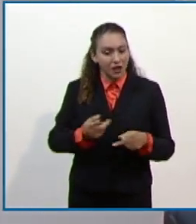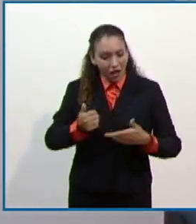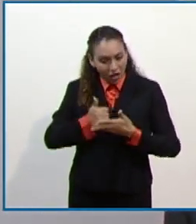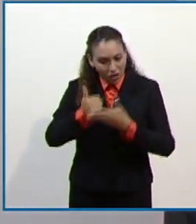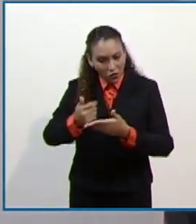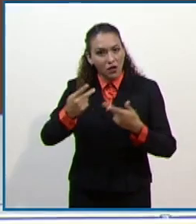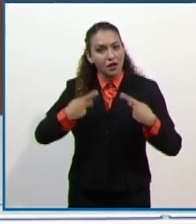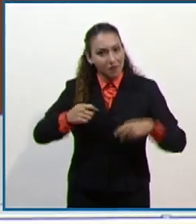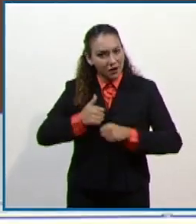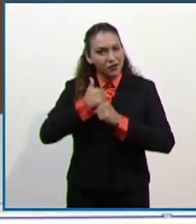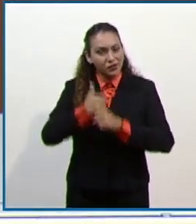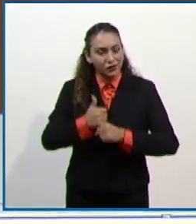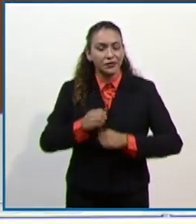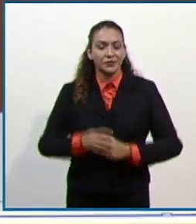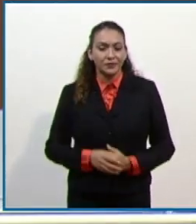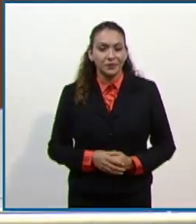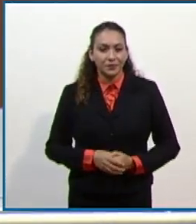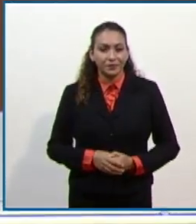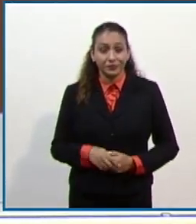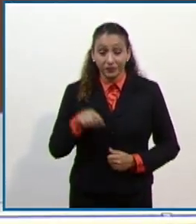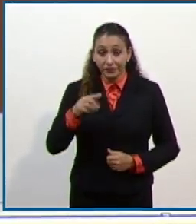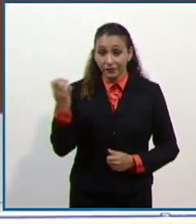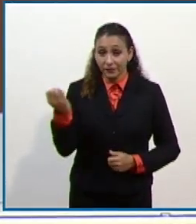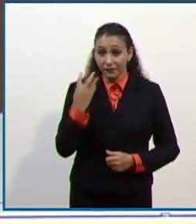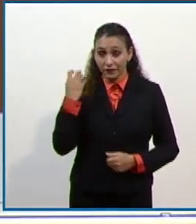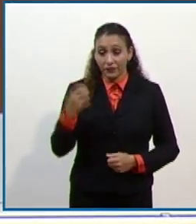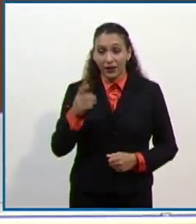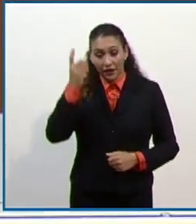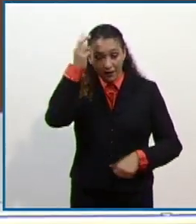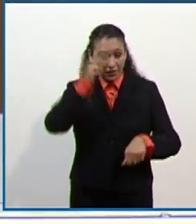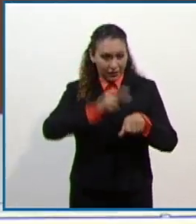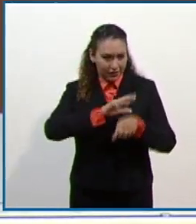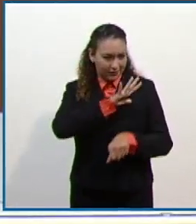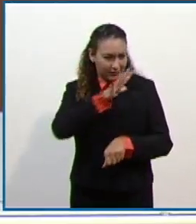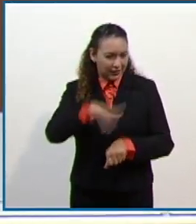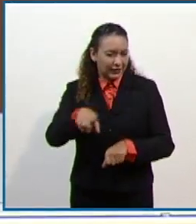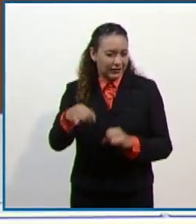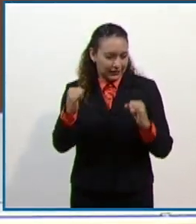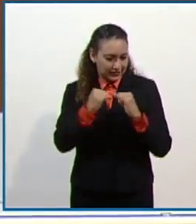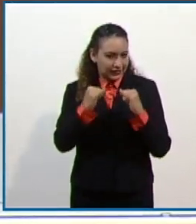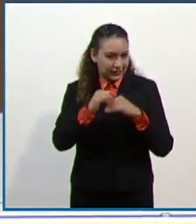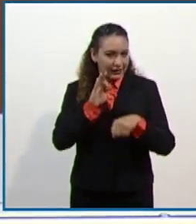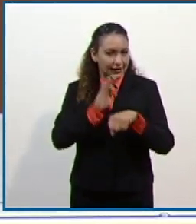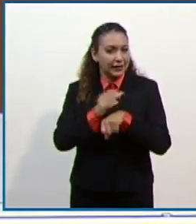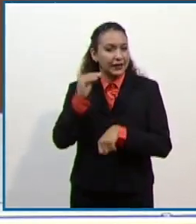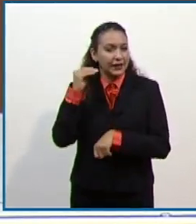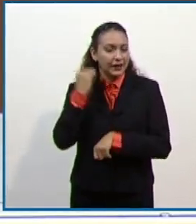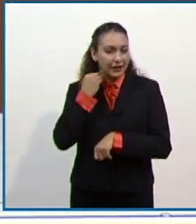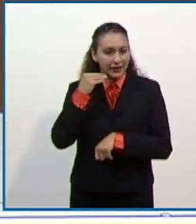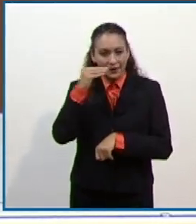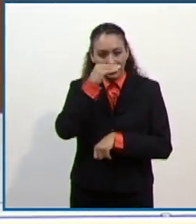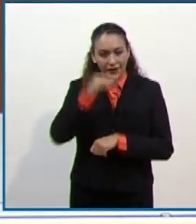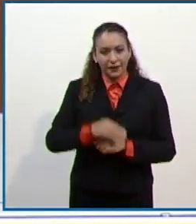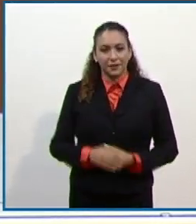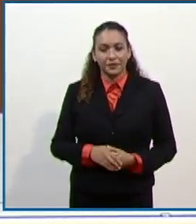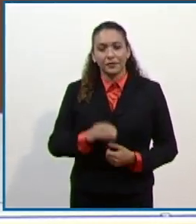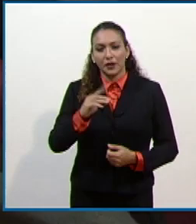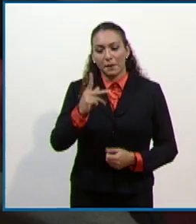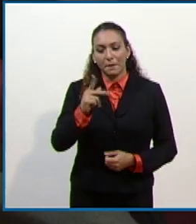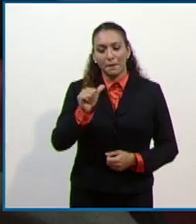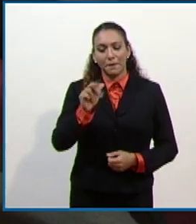las víctimas. En el evento en el que la directora general del Instituto Federal de Defensoría Pública, Taisia Cruz